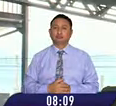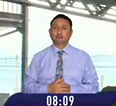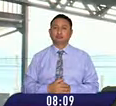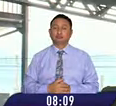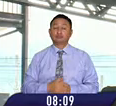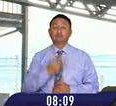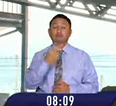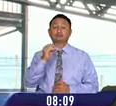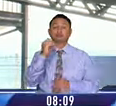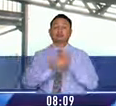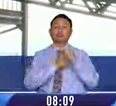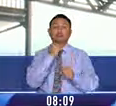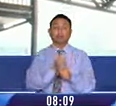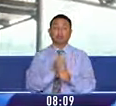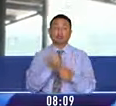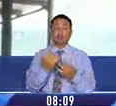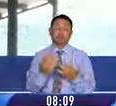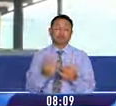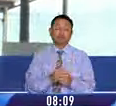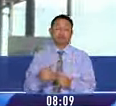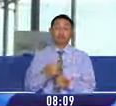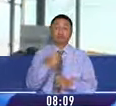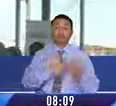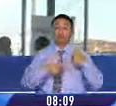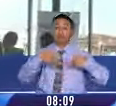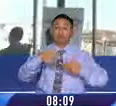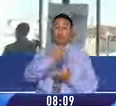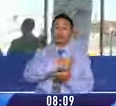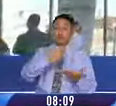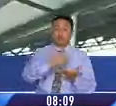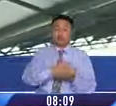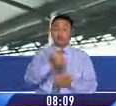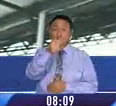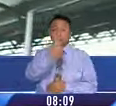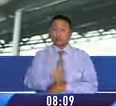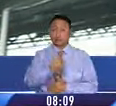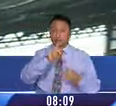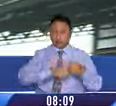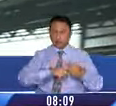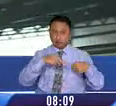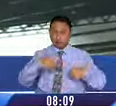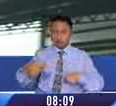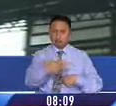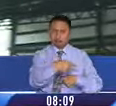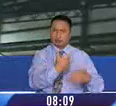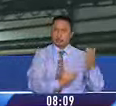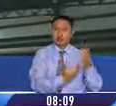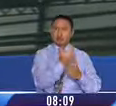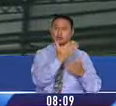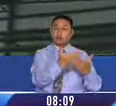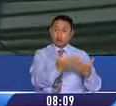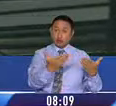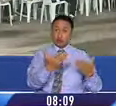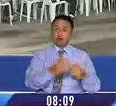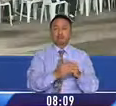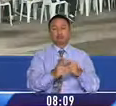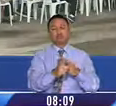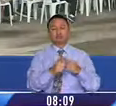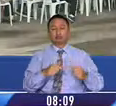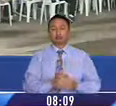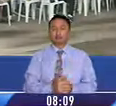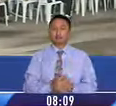Más de 20 años tuvieron que esperar los comerciantes del sector de Guamaní en el sur de Quito para contar con el inicio de una obra necesaria.